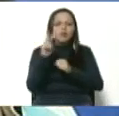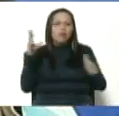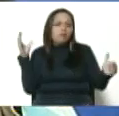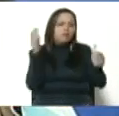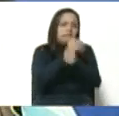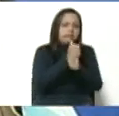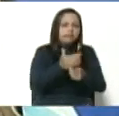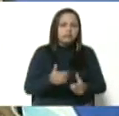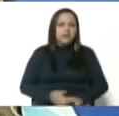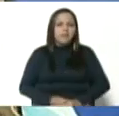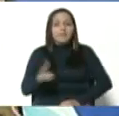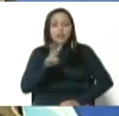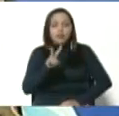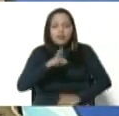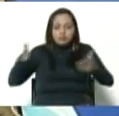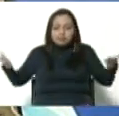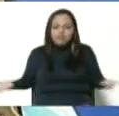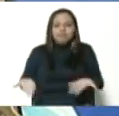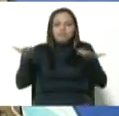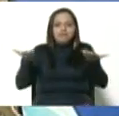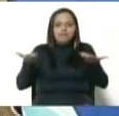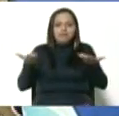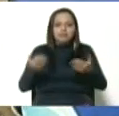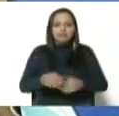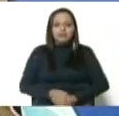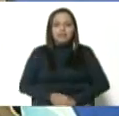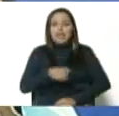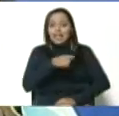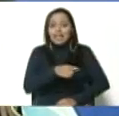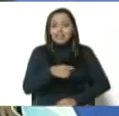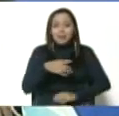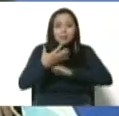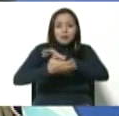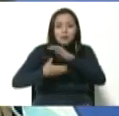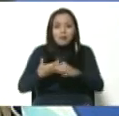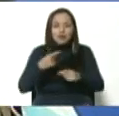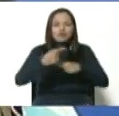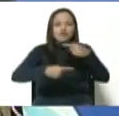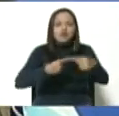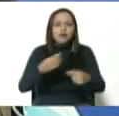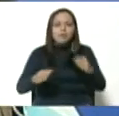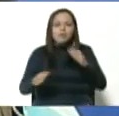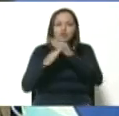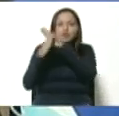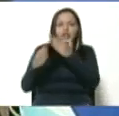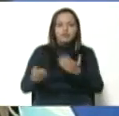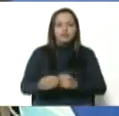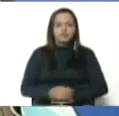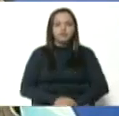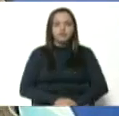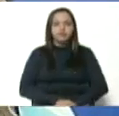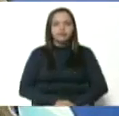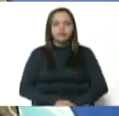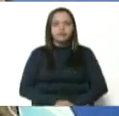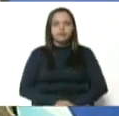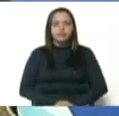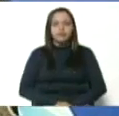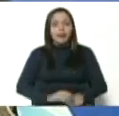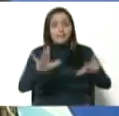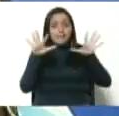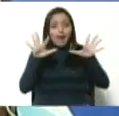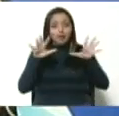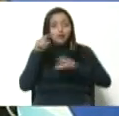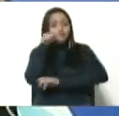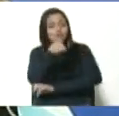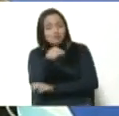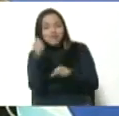Venezuela va a lograr salir de esta crisis generada por las sanciones, por el bloqueo. Y de las manos de las trabajadoras y